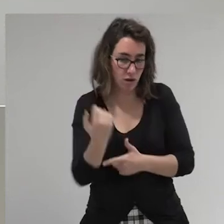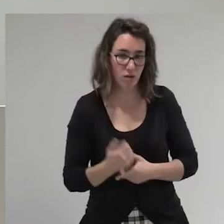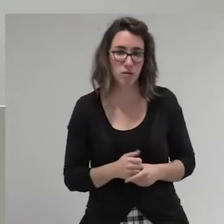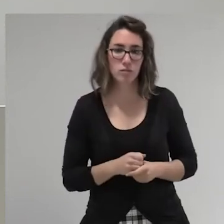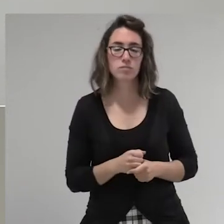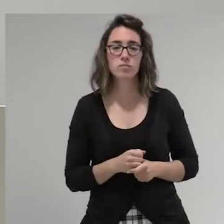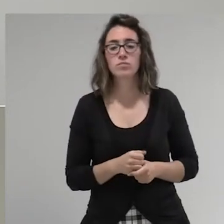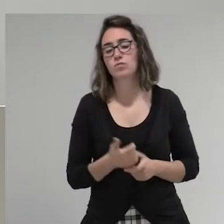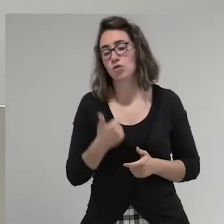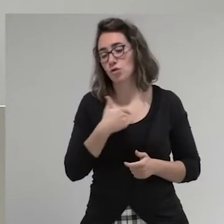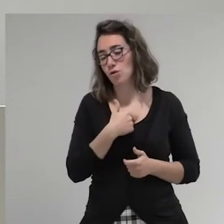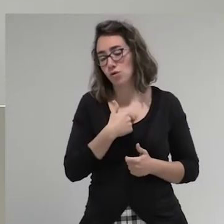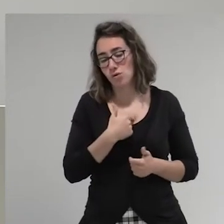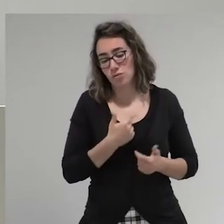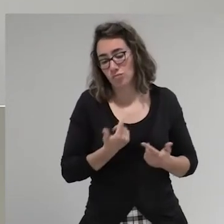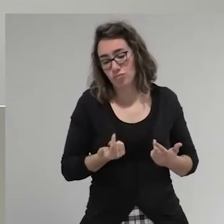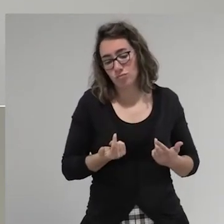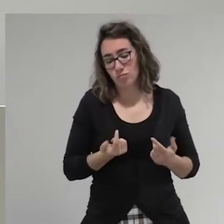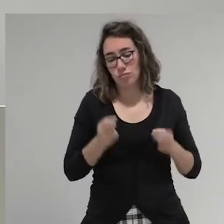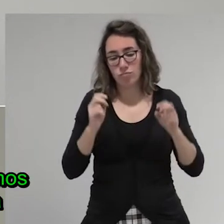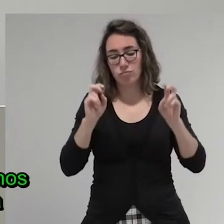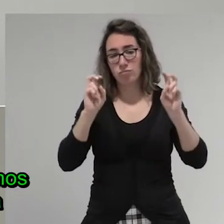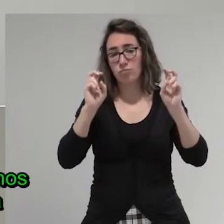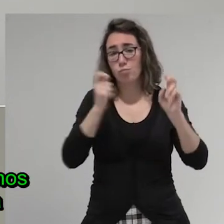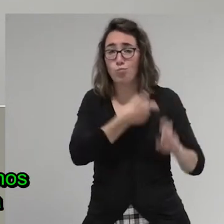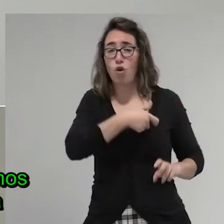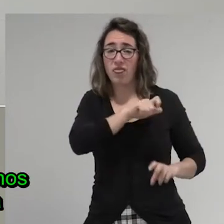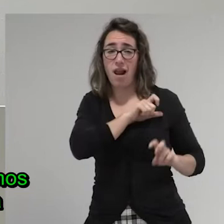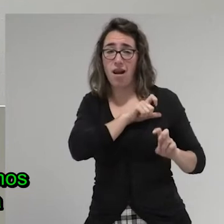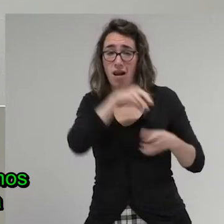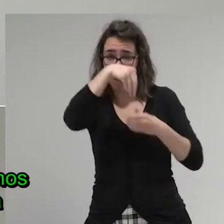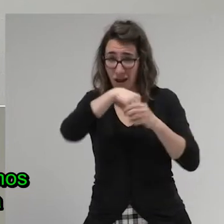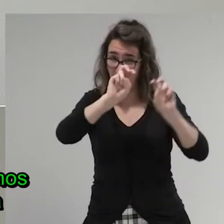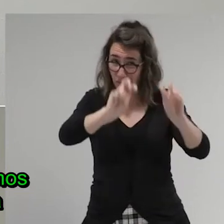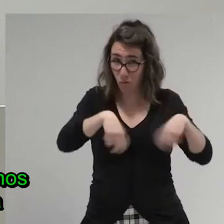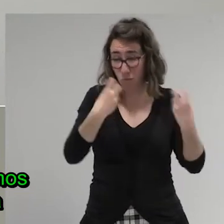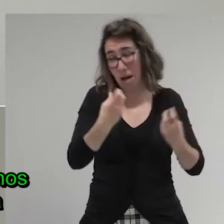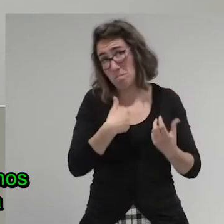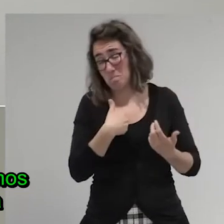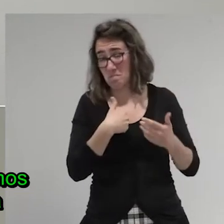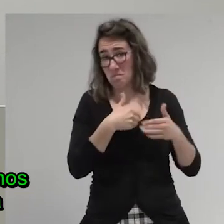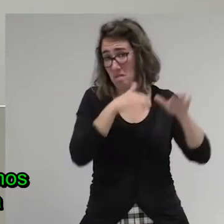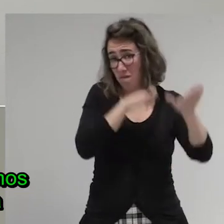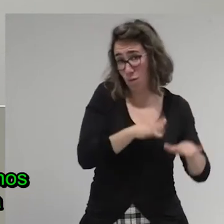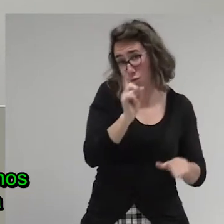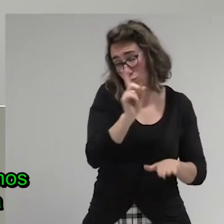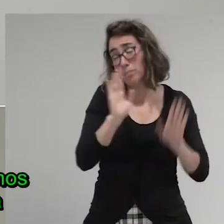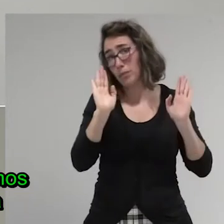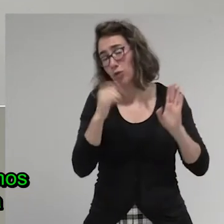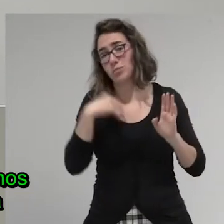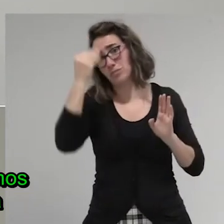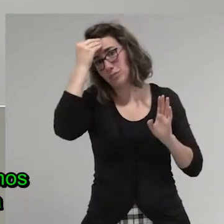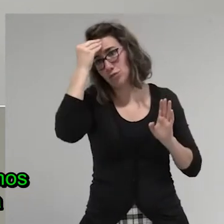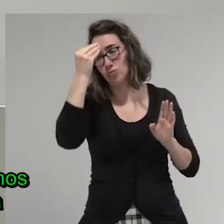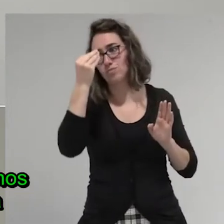No soy partidaria del reformismo policial, pero creo que tiene que haber reformismos que no tienen